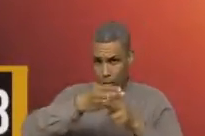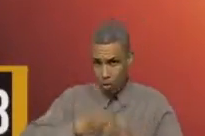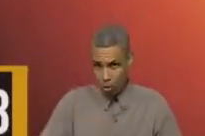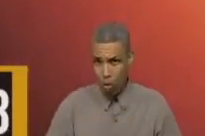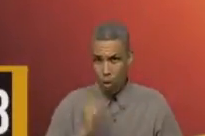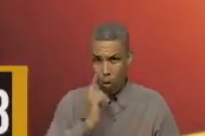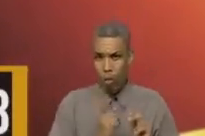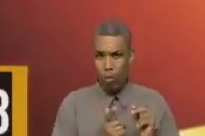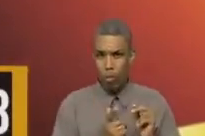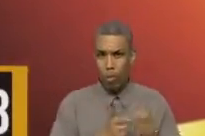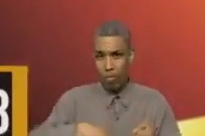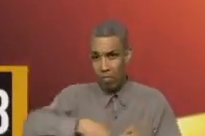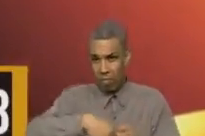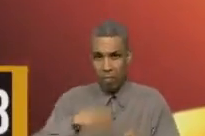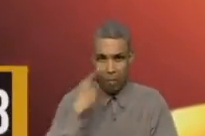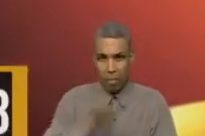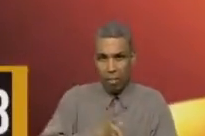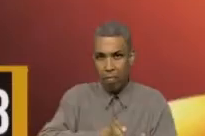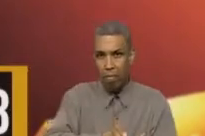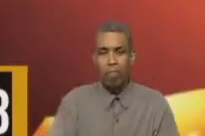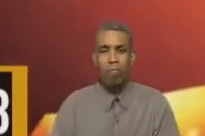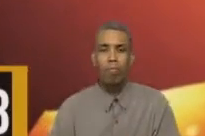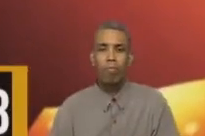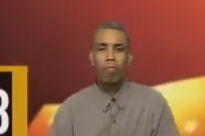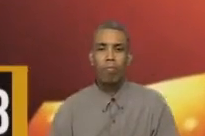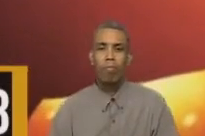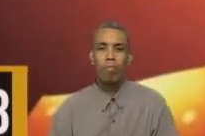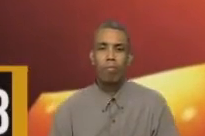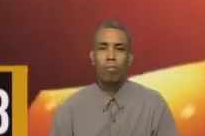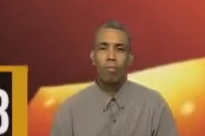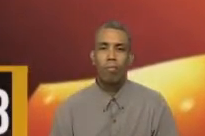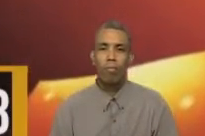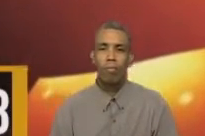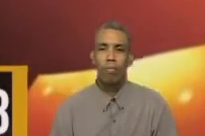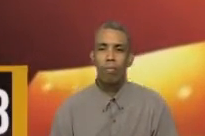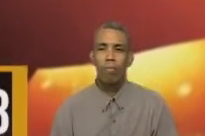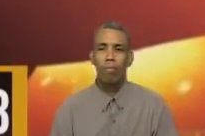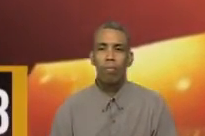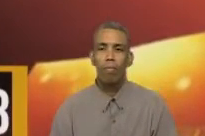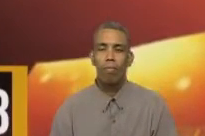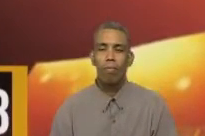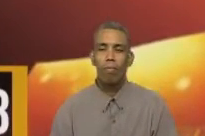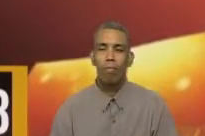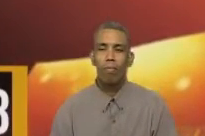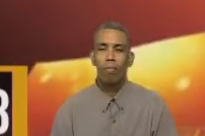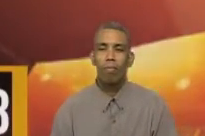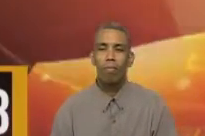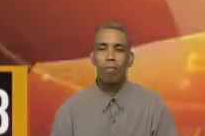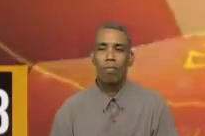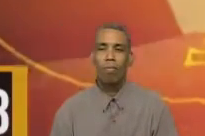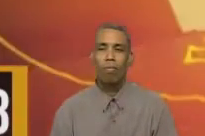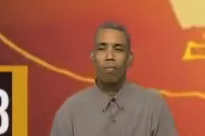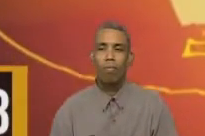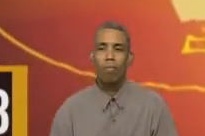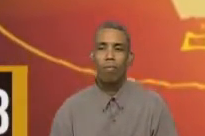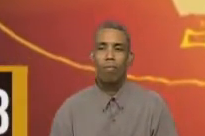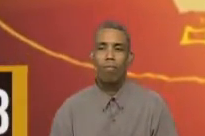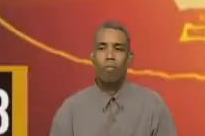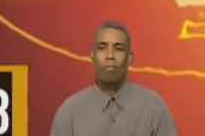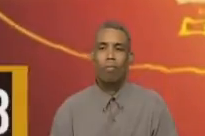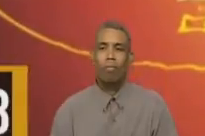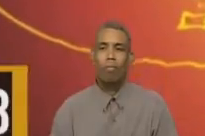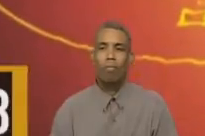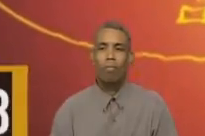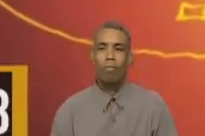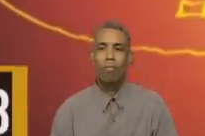Daniel Briseño, Isaac Fará, Jorman Hurtado, Cristian Flores, Leonardo Saldaña, Nicolás Palacios, Freddy Flores, Juan David Ríos,